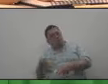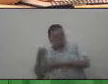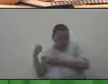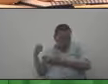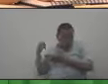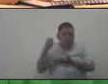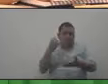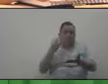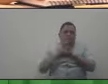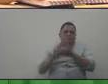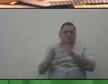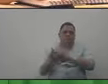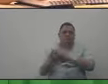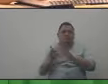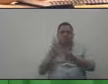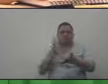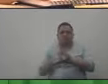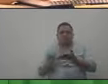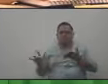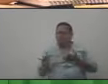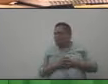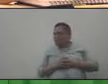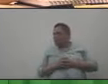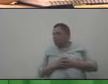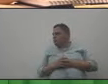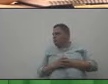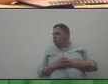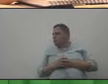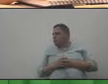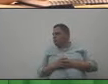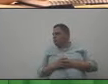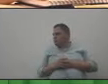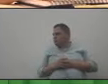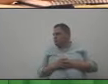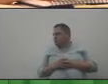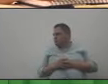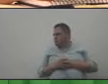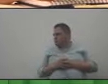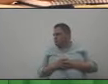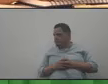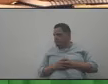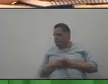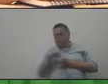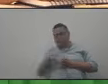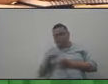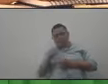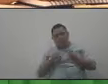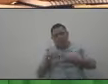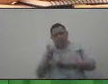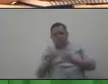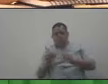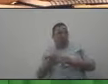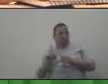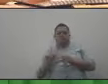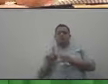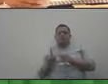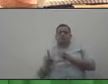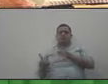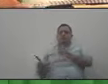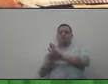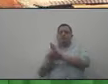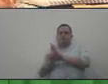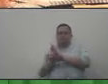la capitalización y el saneamiento. Es decir, en el país esto no se va a volver a presentar. No, porque esto fue casi una ley